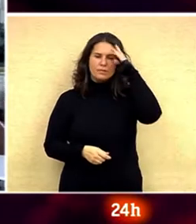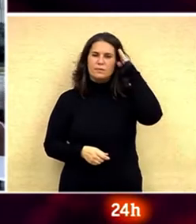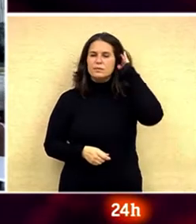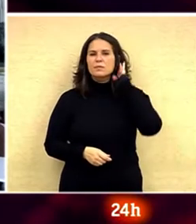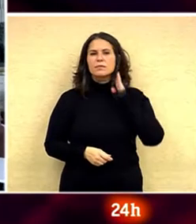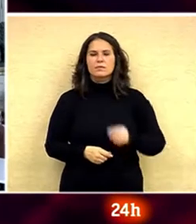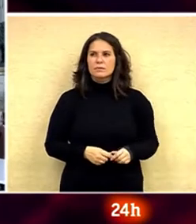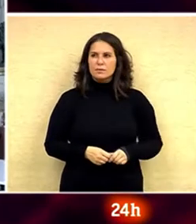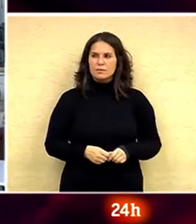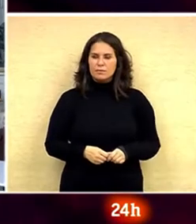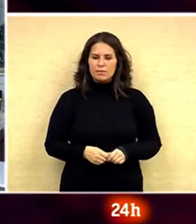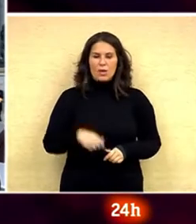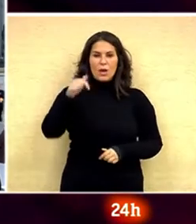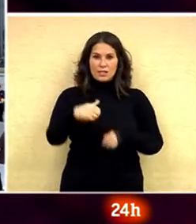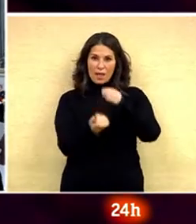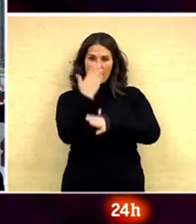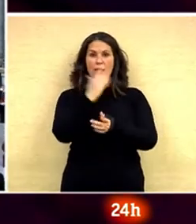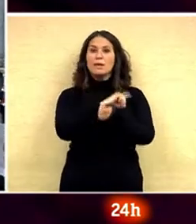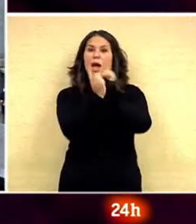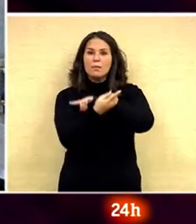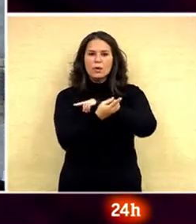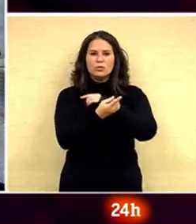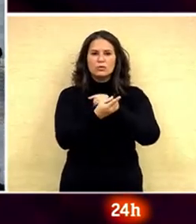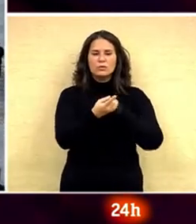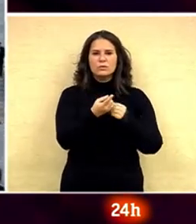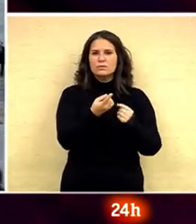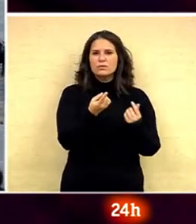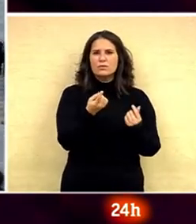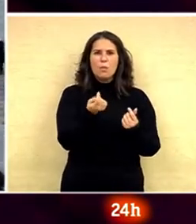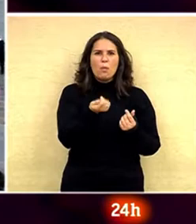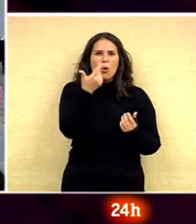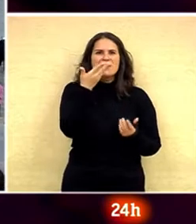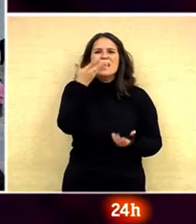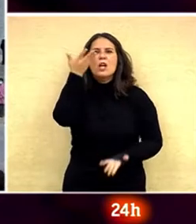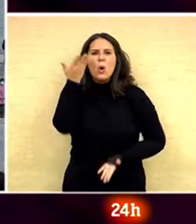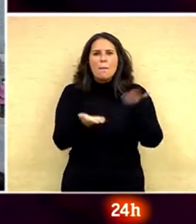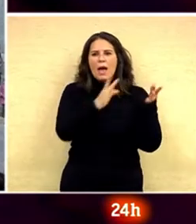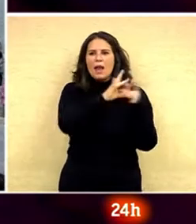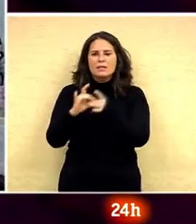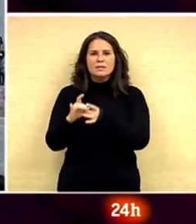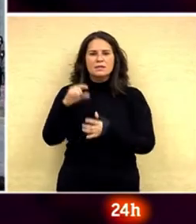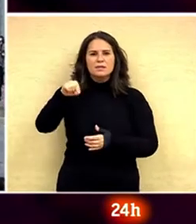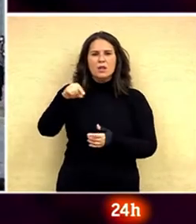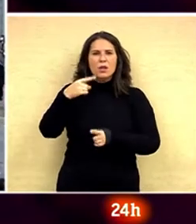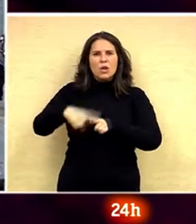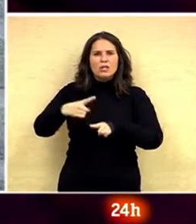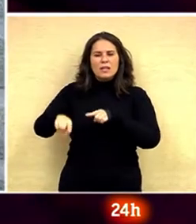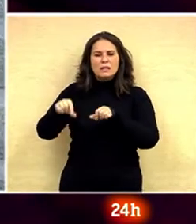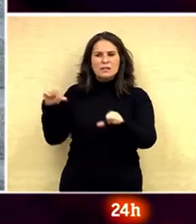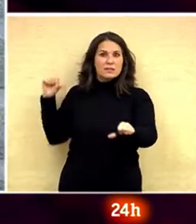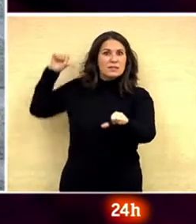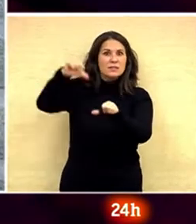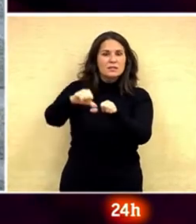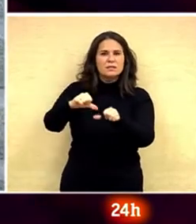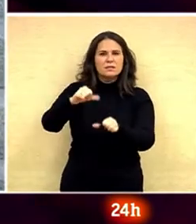Los cambios en la celebración de este día son insignificantes en la relación con lo que han